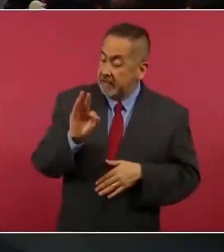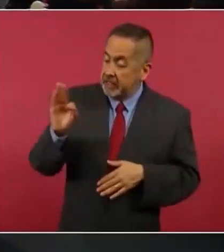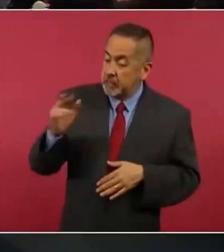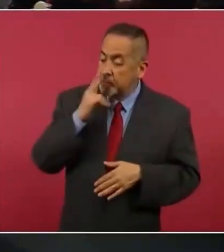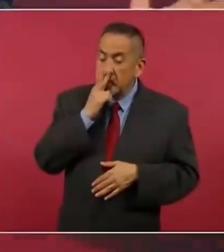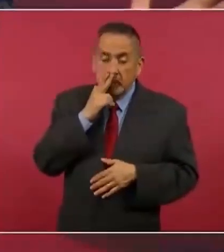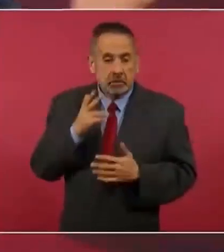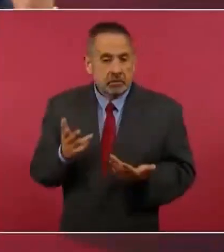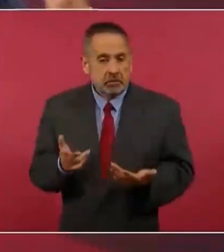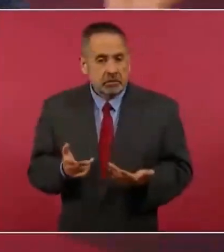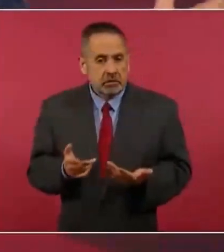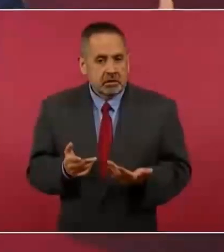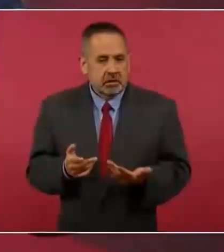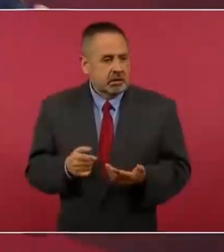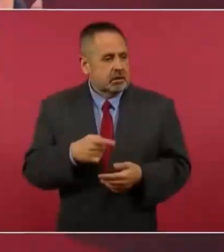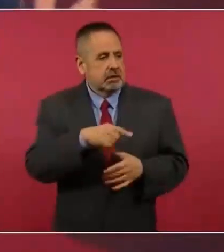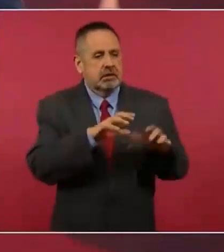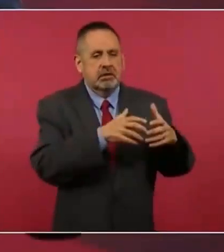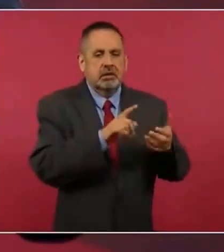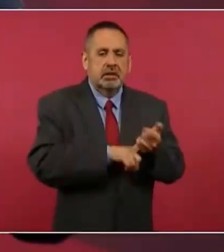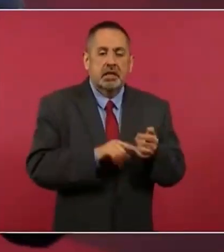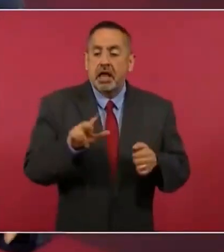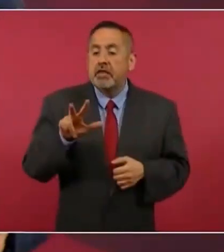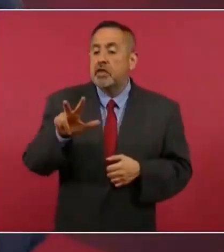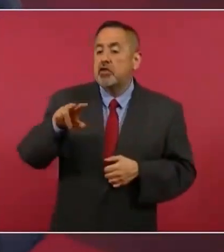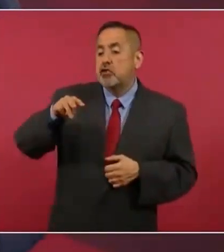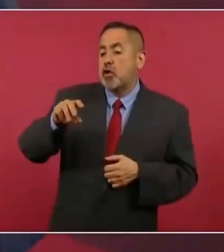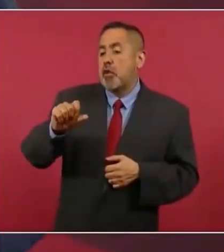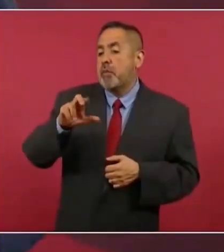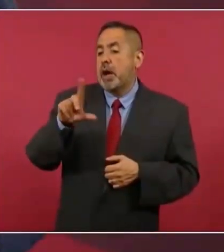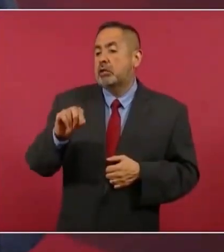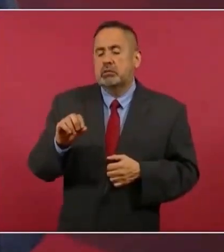¿Cómo no les van a incomodar al conservadurismo el 18 de marzo